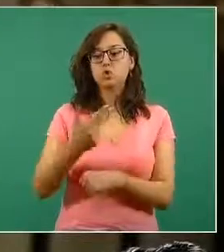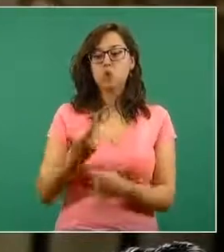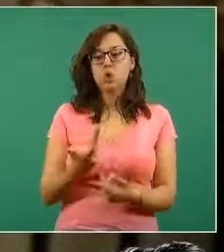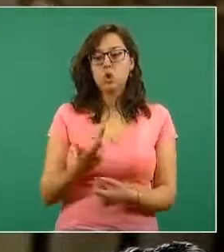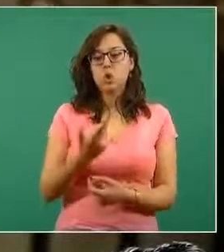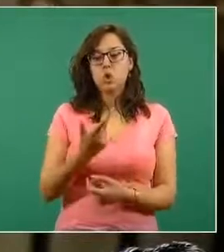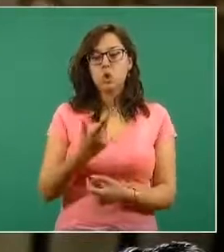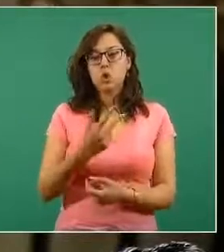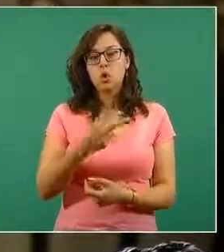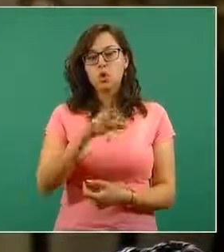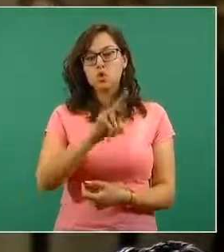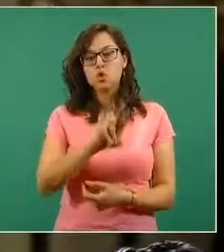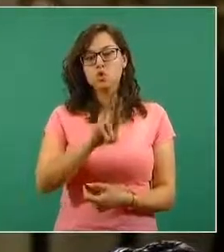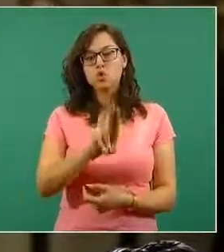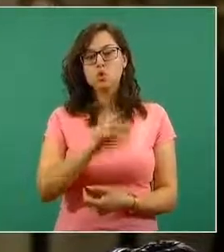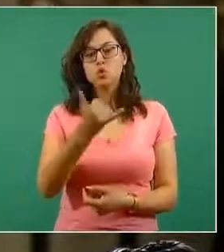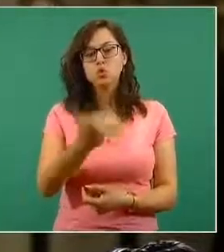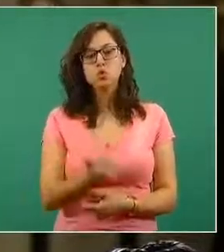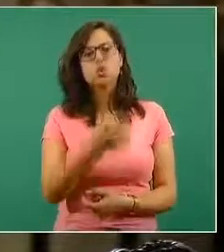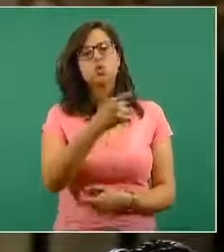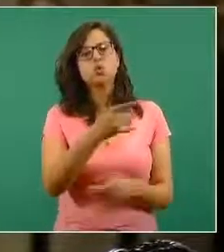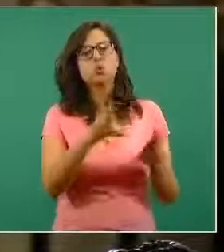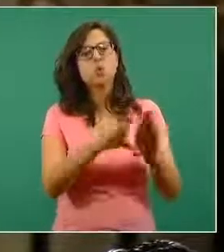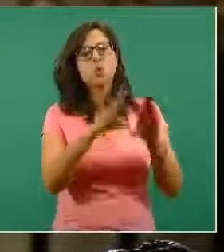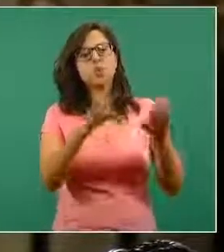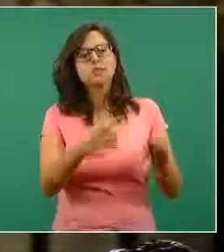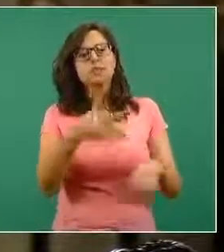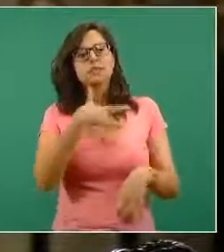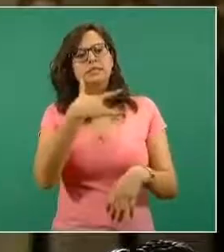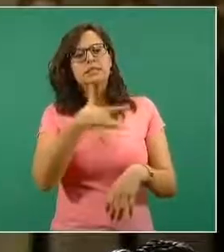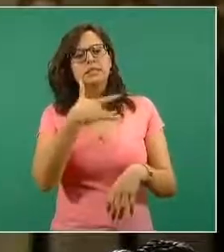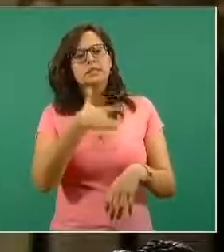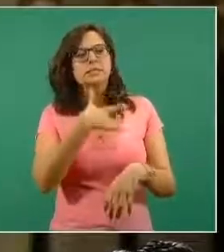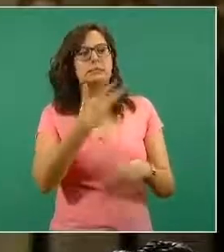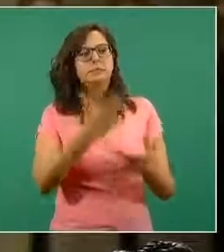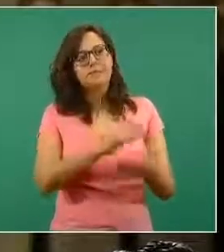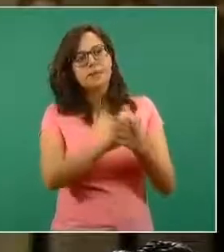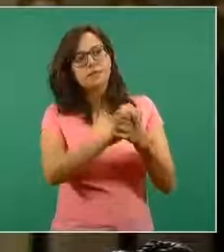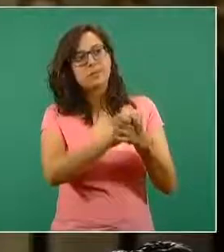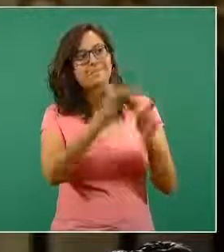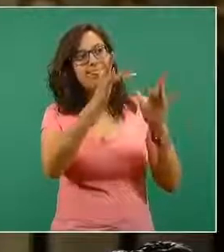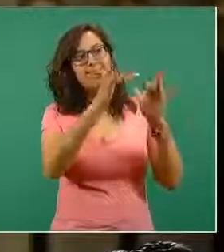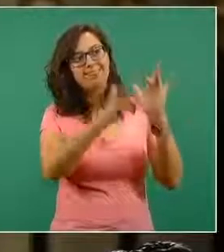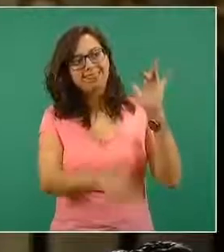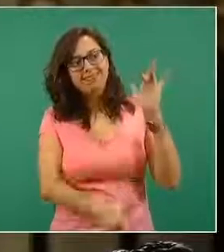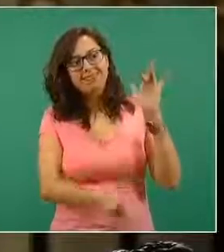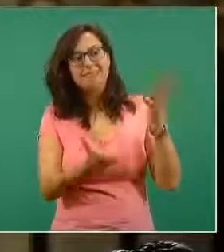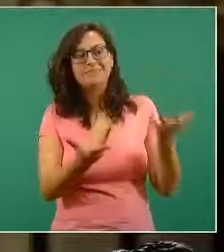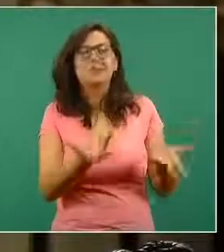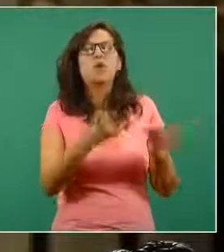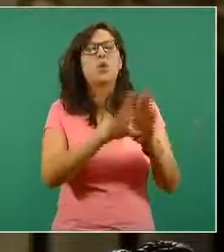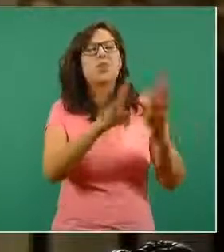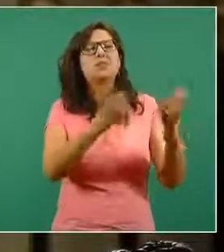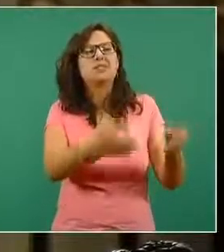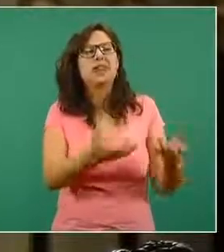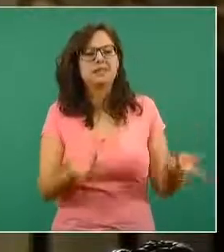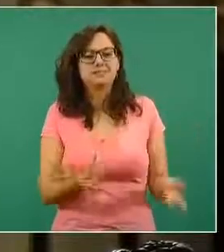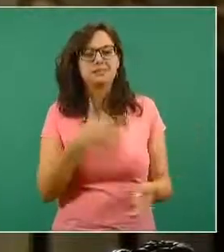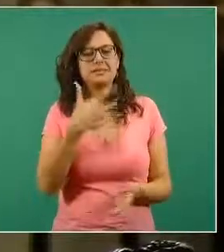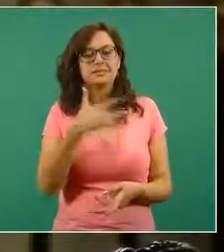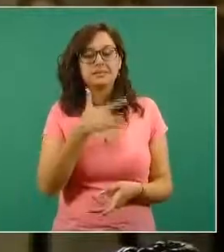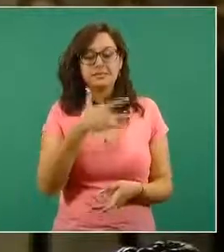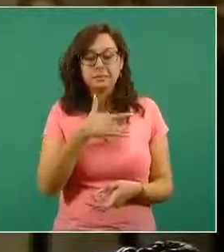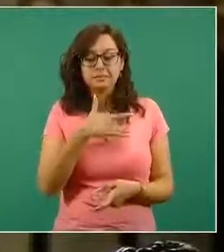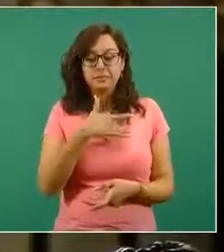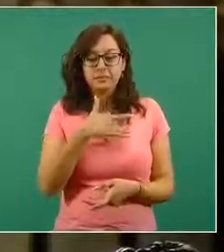Ridaura, al que también le mandamos un saludo, pero bueno, ya se desconectó, ¿verdad? ¿Cómo se encuentra y cuándo